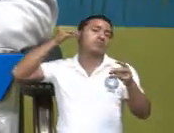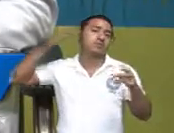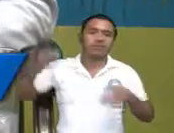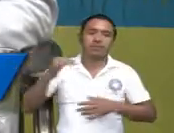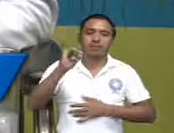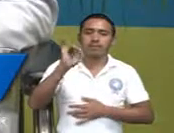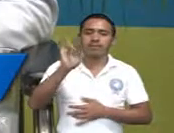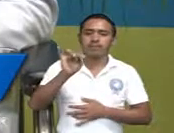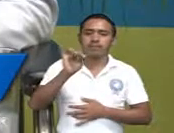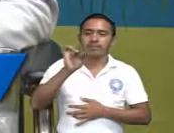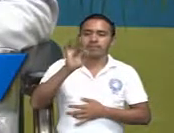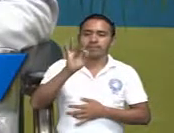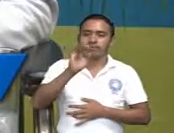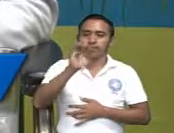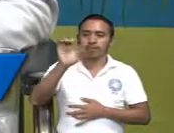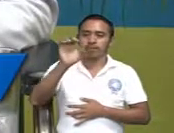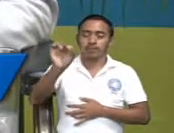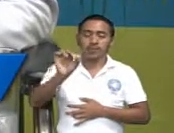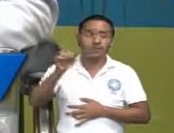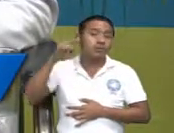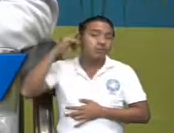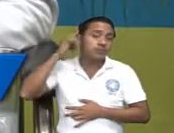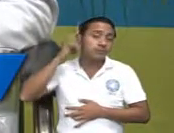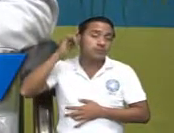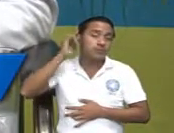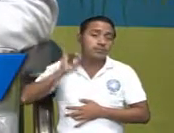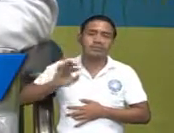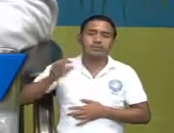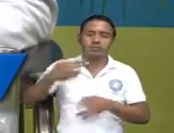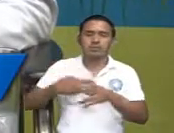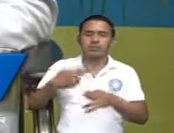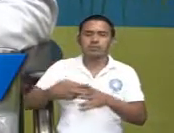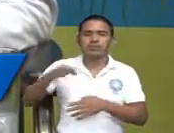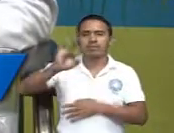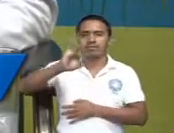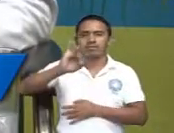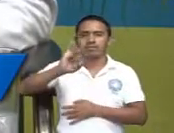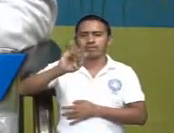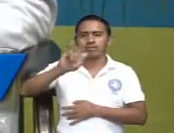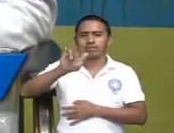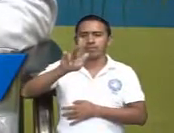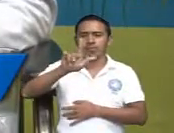del pabellón auricular que se llama situ la pre auricular